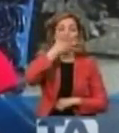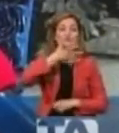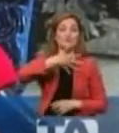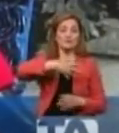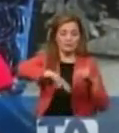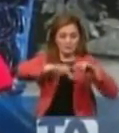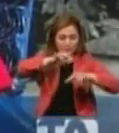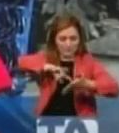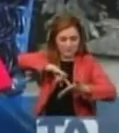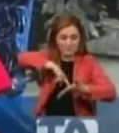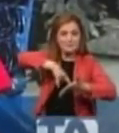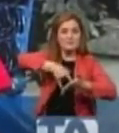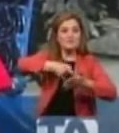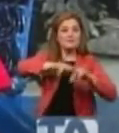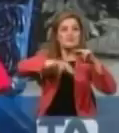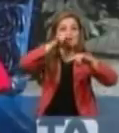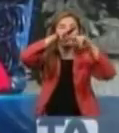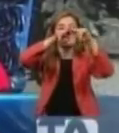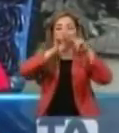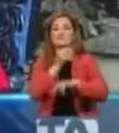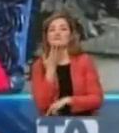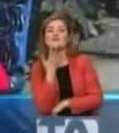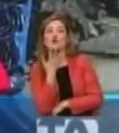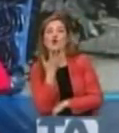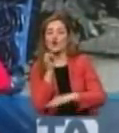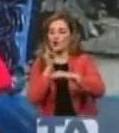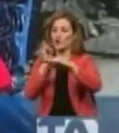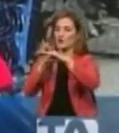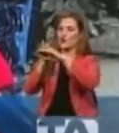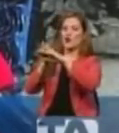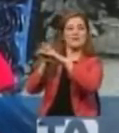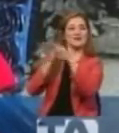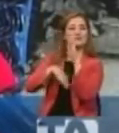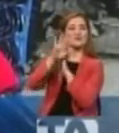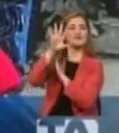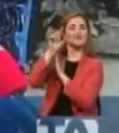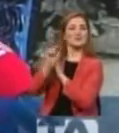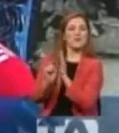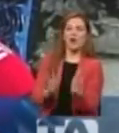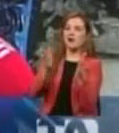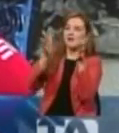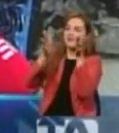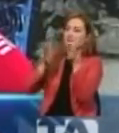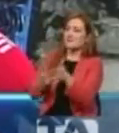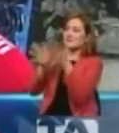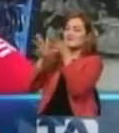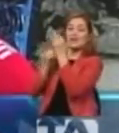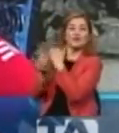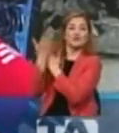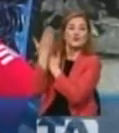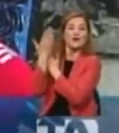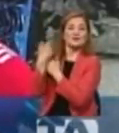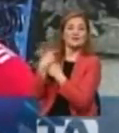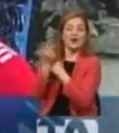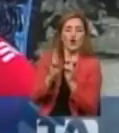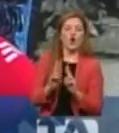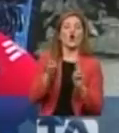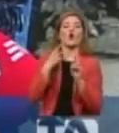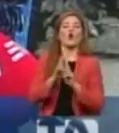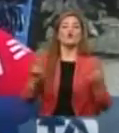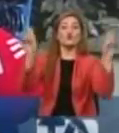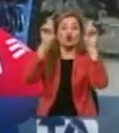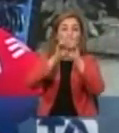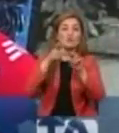arquitectónica, por realmente el colorido que tienen nuestras iglesias, más de 5.000 edificios patrimoniales, hizo que la UNESCO